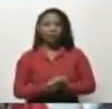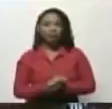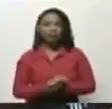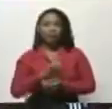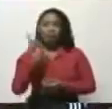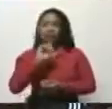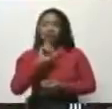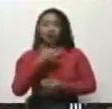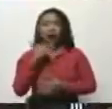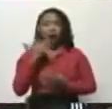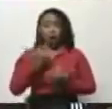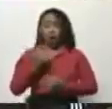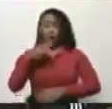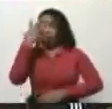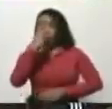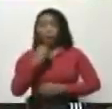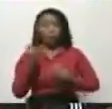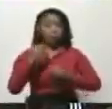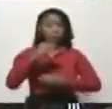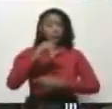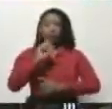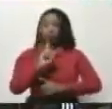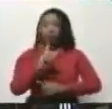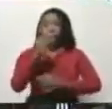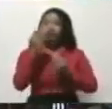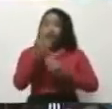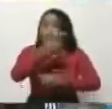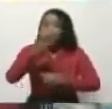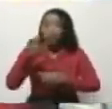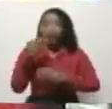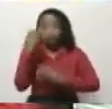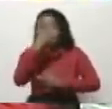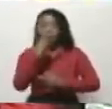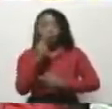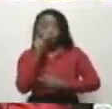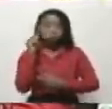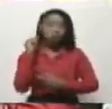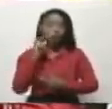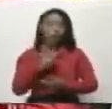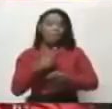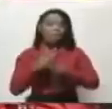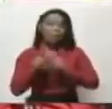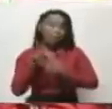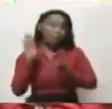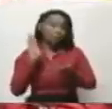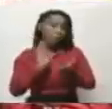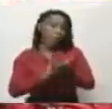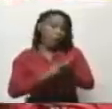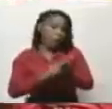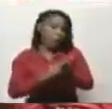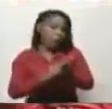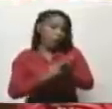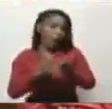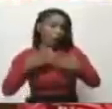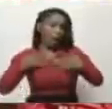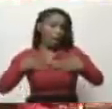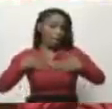No es que ahora son más guapos o guapas. Mucha gente que está aquí son guapas o guapas, pero pongámonos a mí de